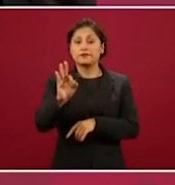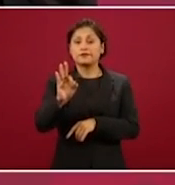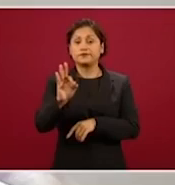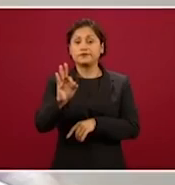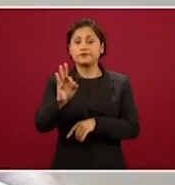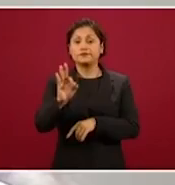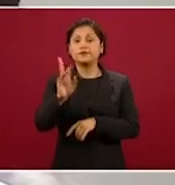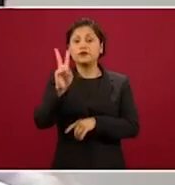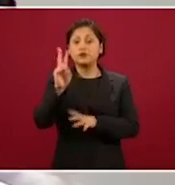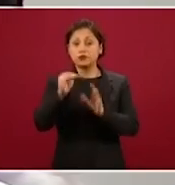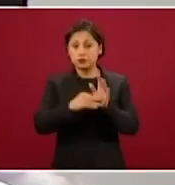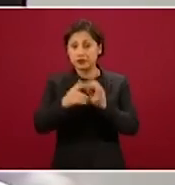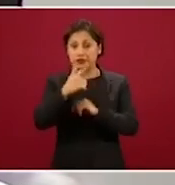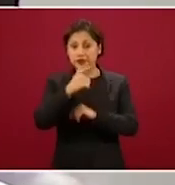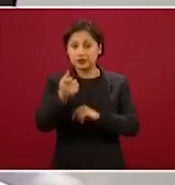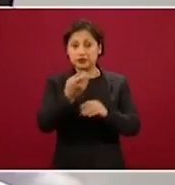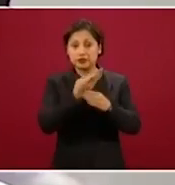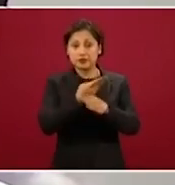2.700. Entonces,